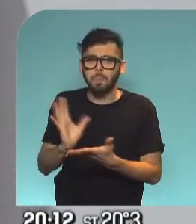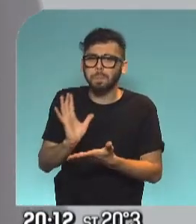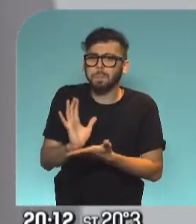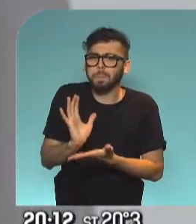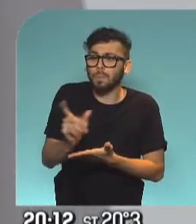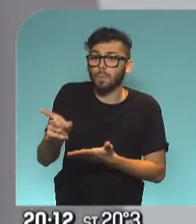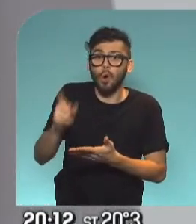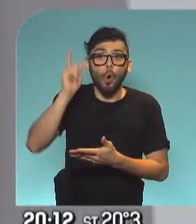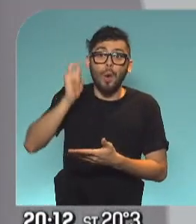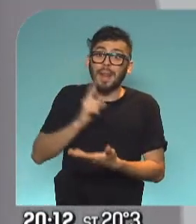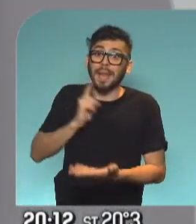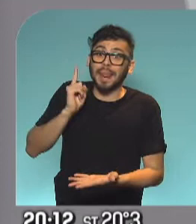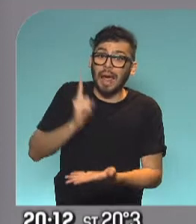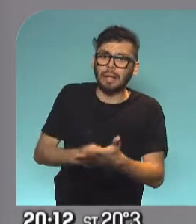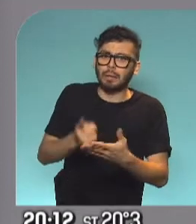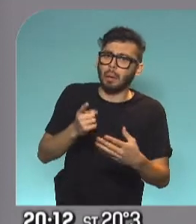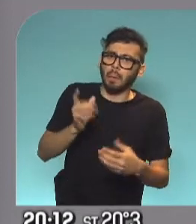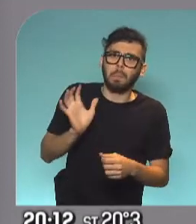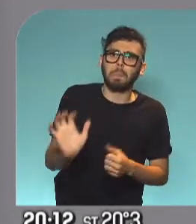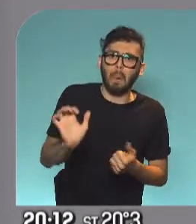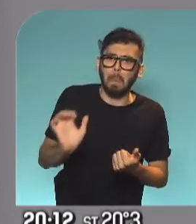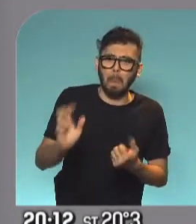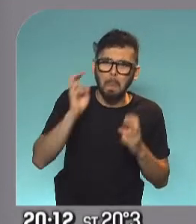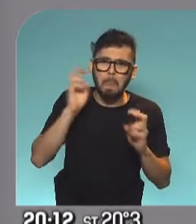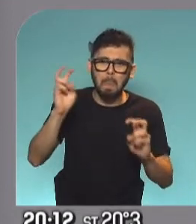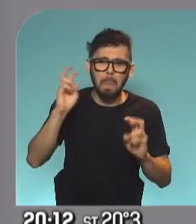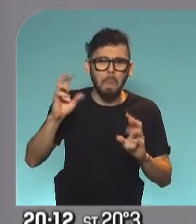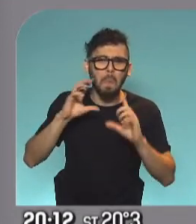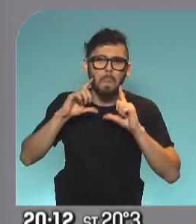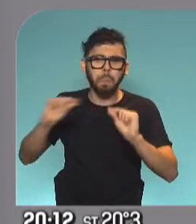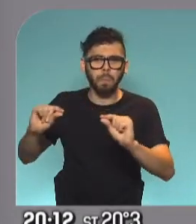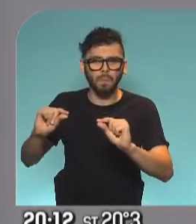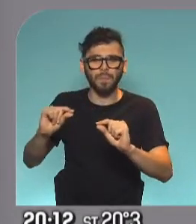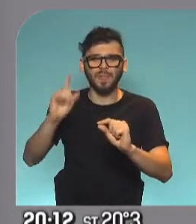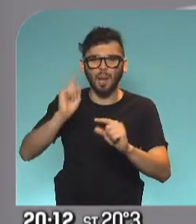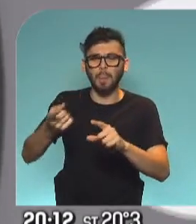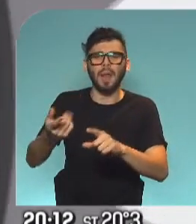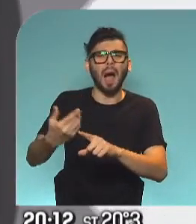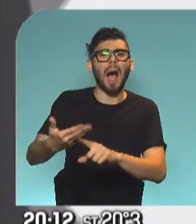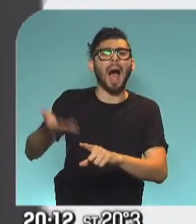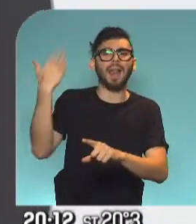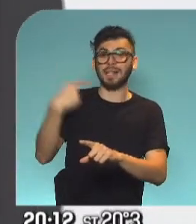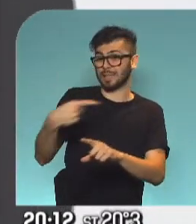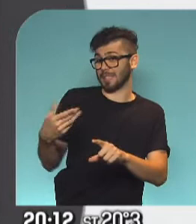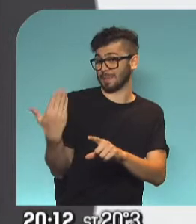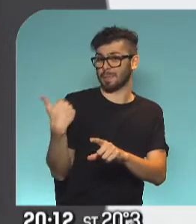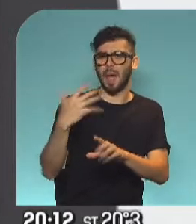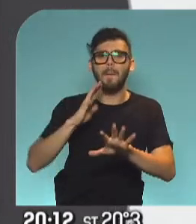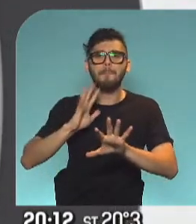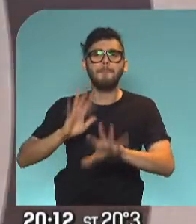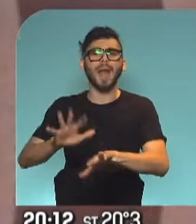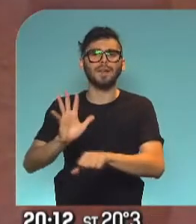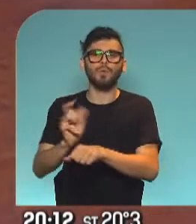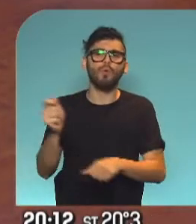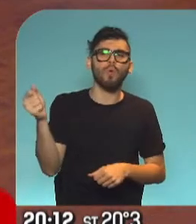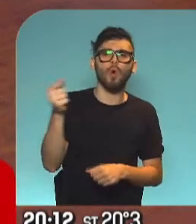ser la decisión que pueda tomar mañana. Con una previa, ¿no? Por supuesto, esa marcha de las antorchas que veíamos la semana pasada, también presionando